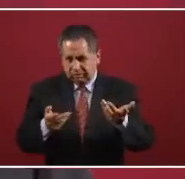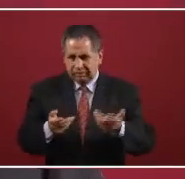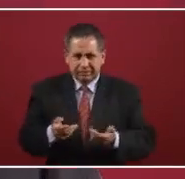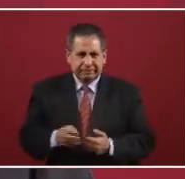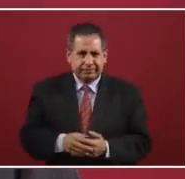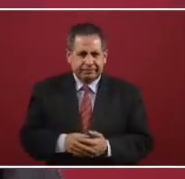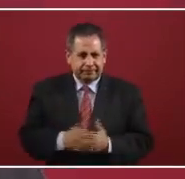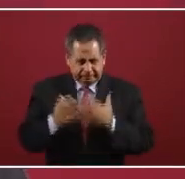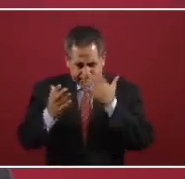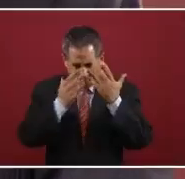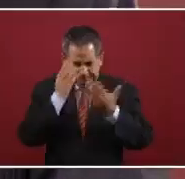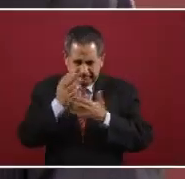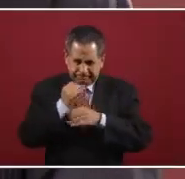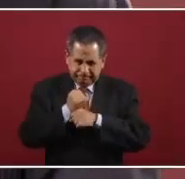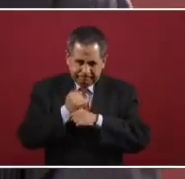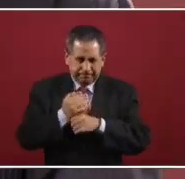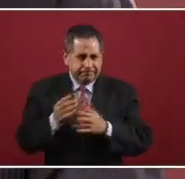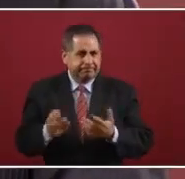De estudios